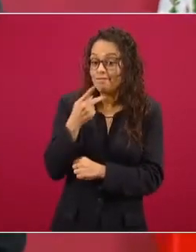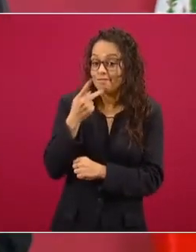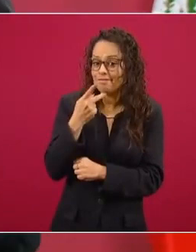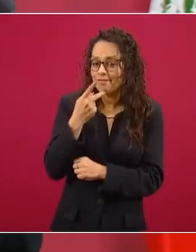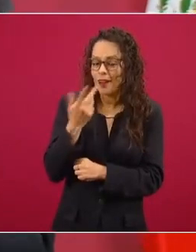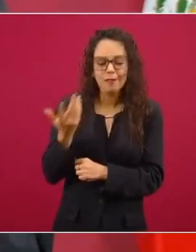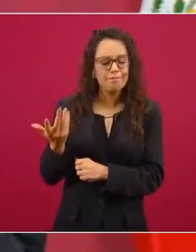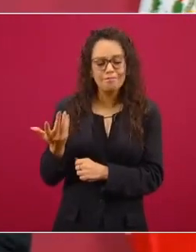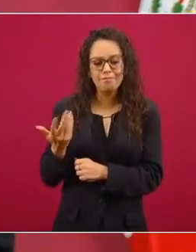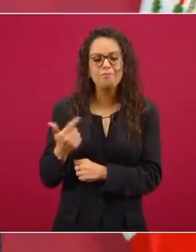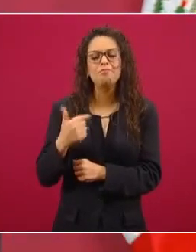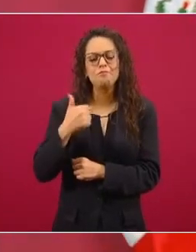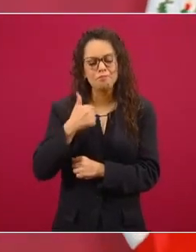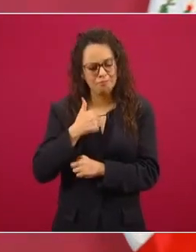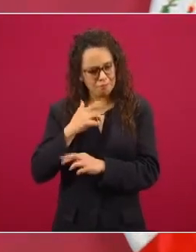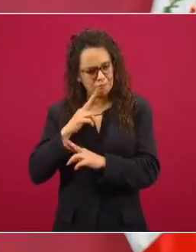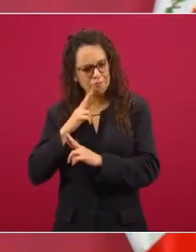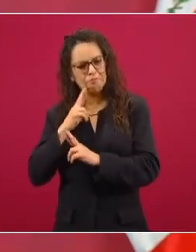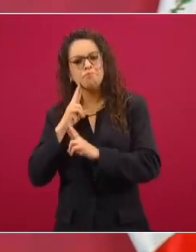pues les contesto,